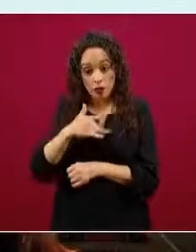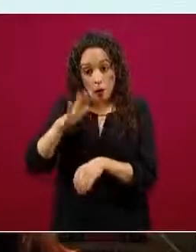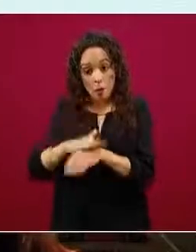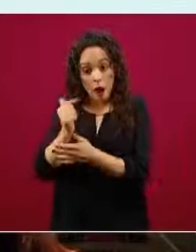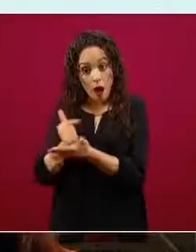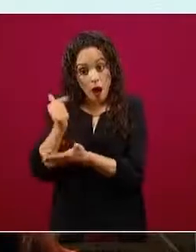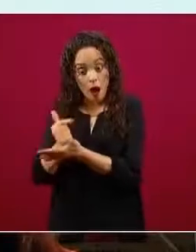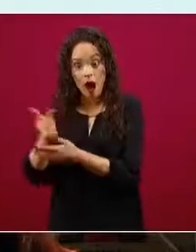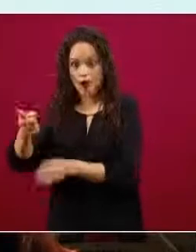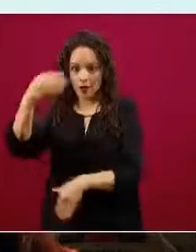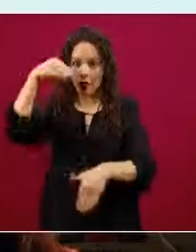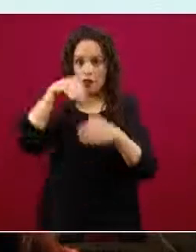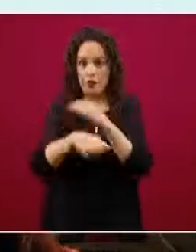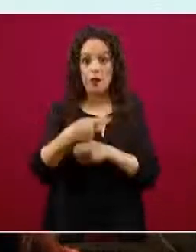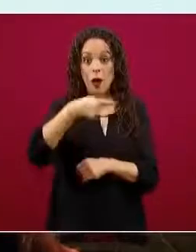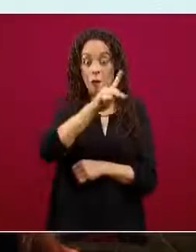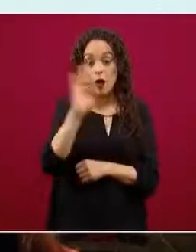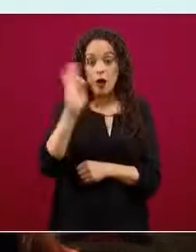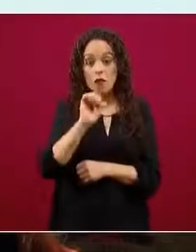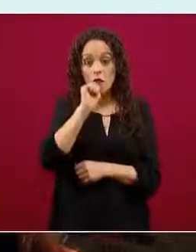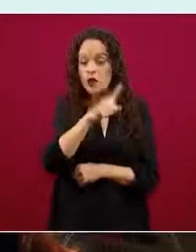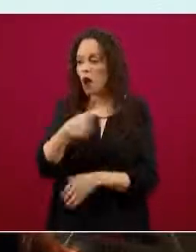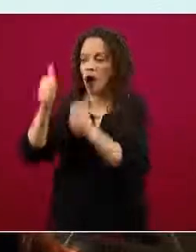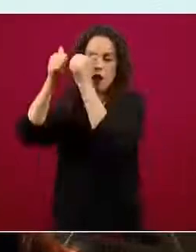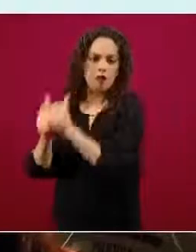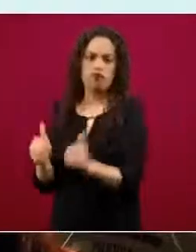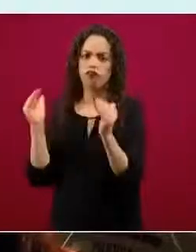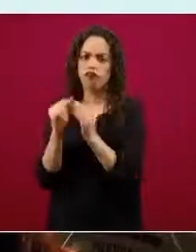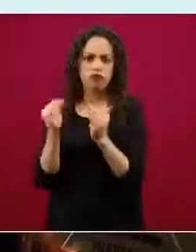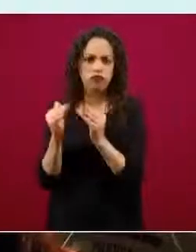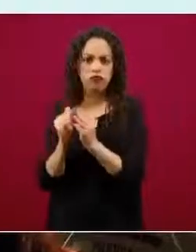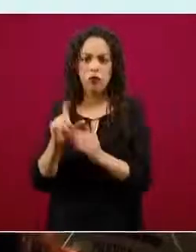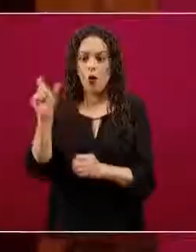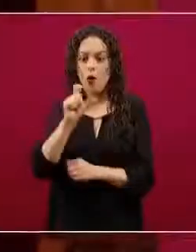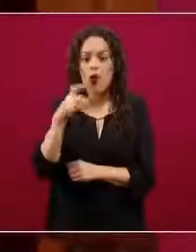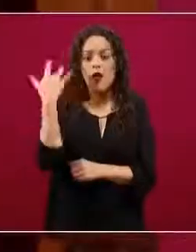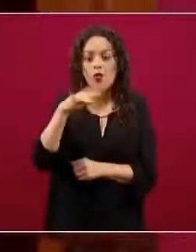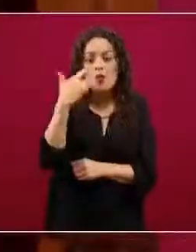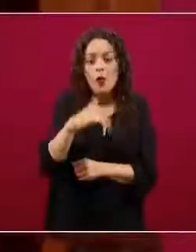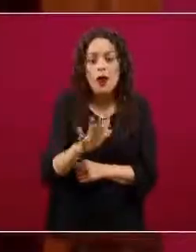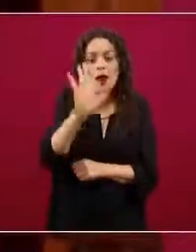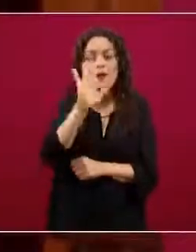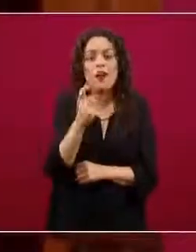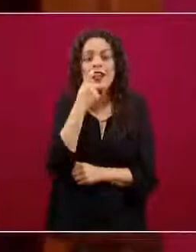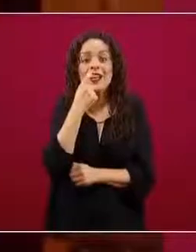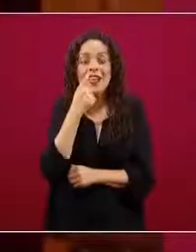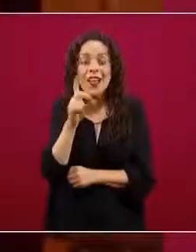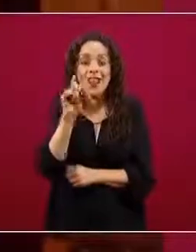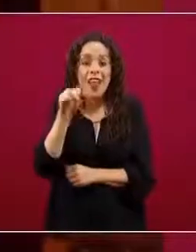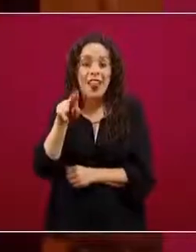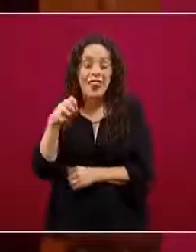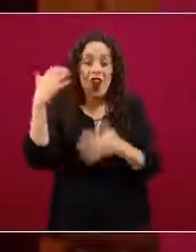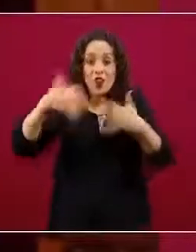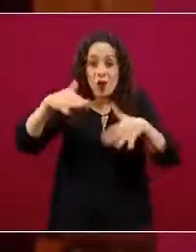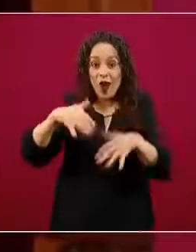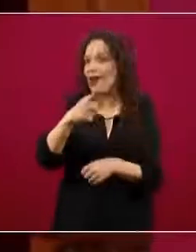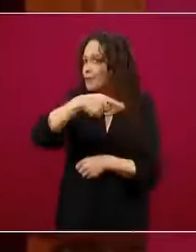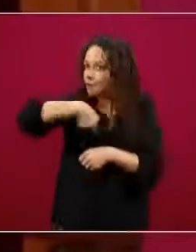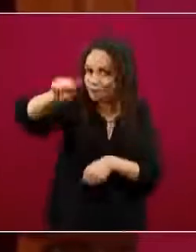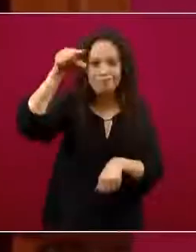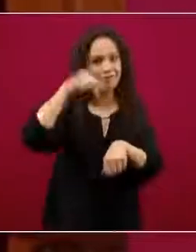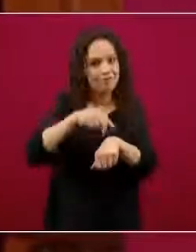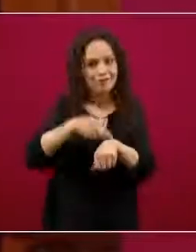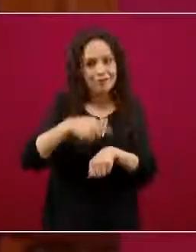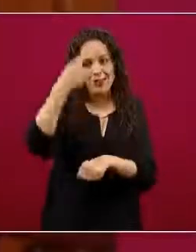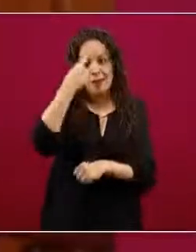pero mientras, nosotros decimos, en el momento que sientas que te duele el diente, acude, antes de que de algún modo se nos